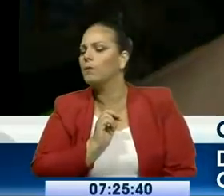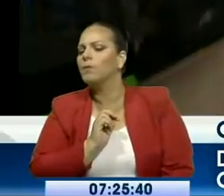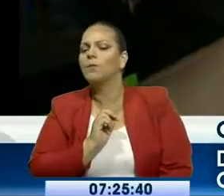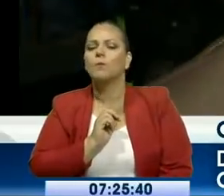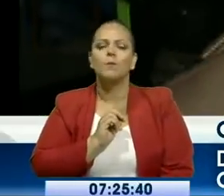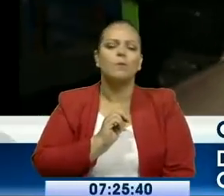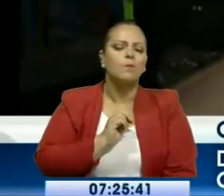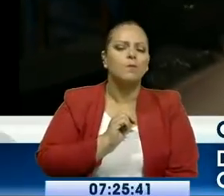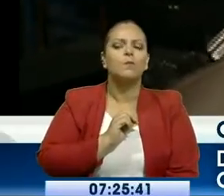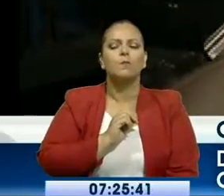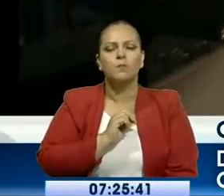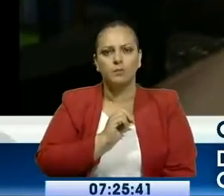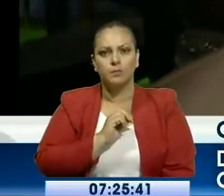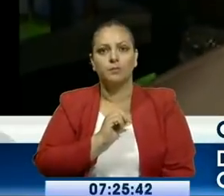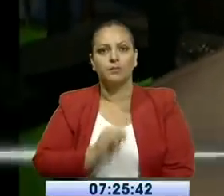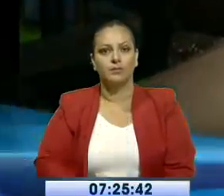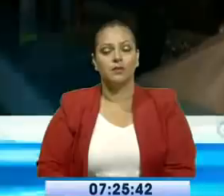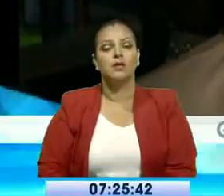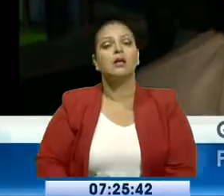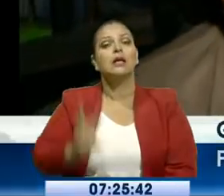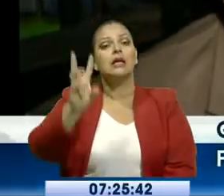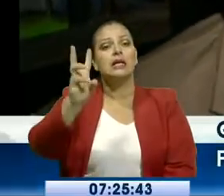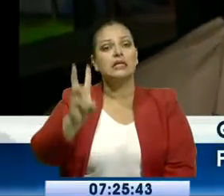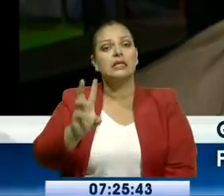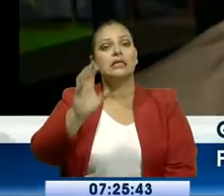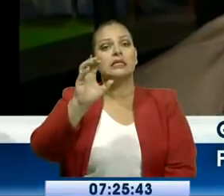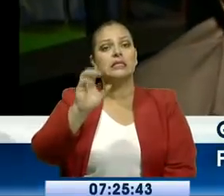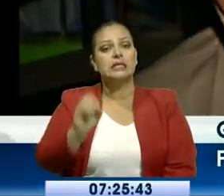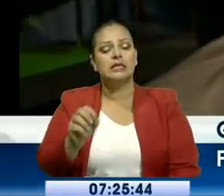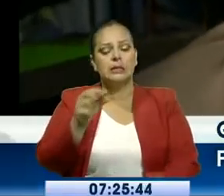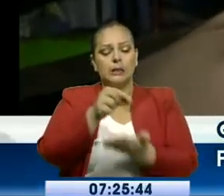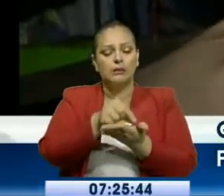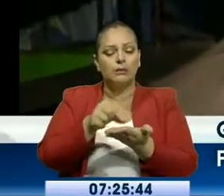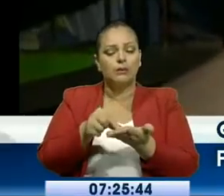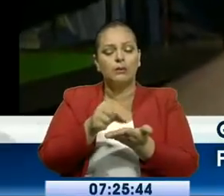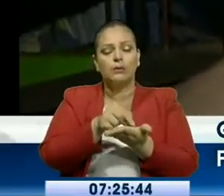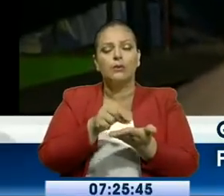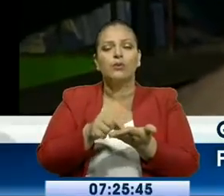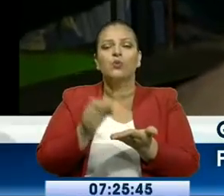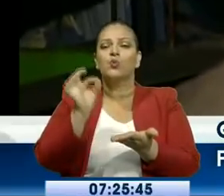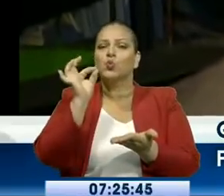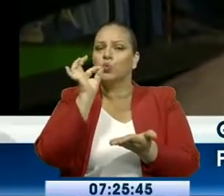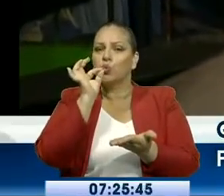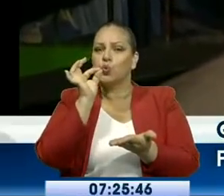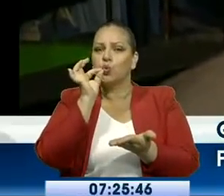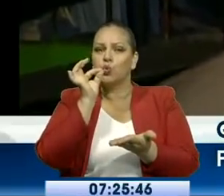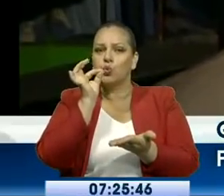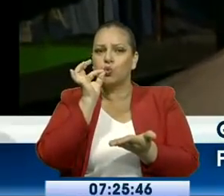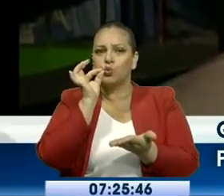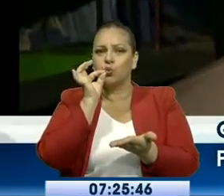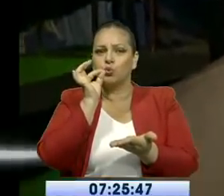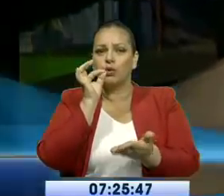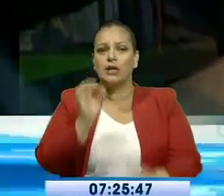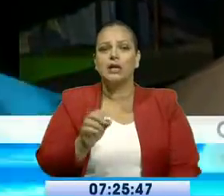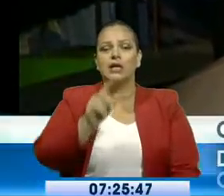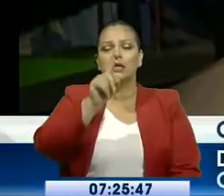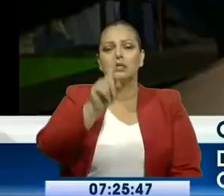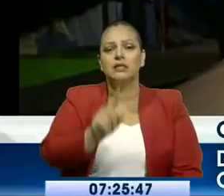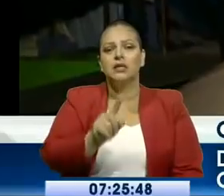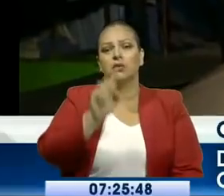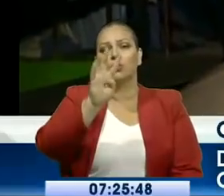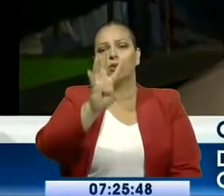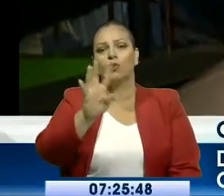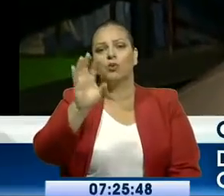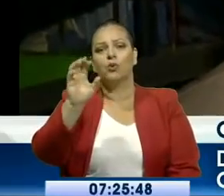encontrado alrededor de 60 dosis de marihuana, unas 140 dosis de cocaína y